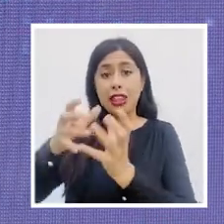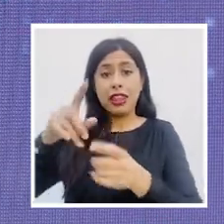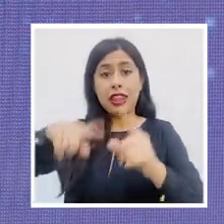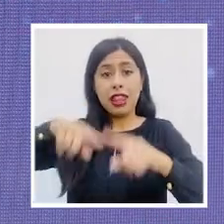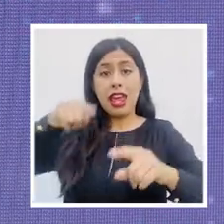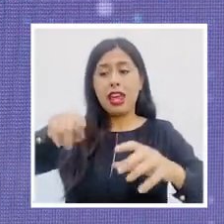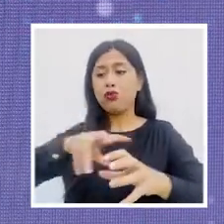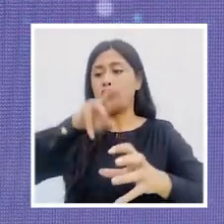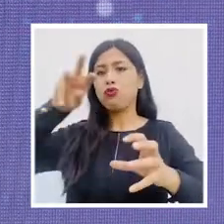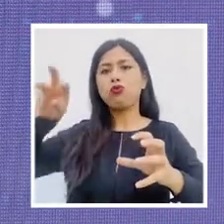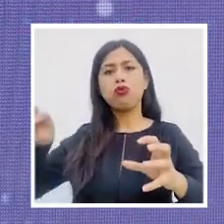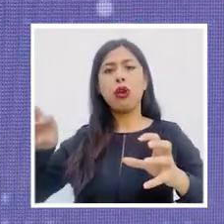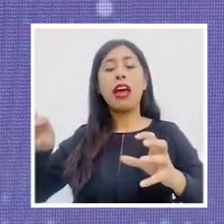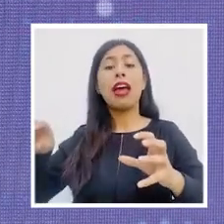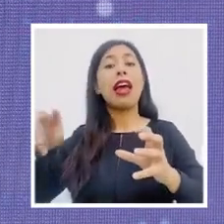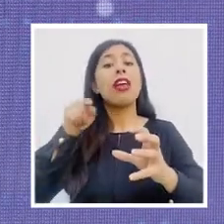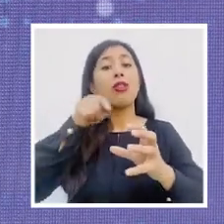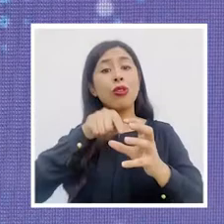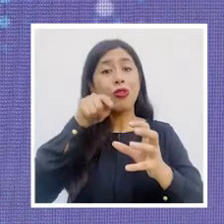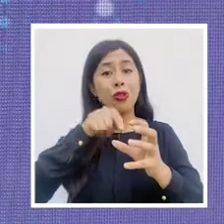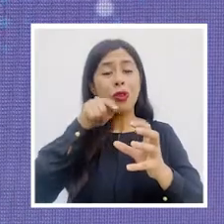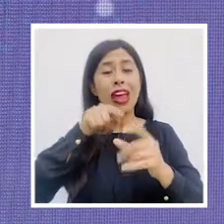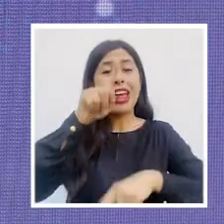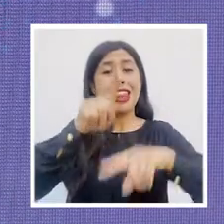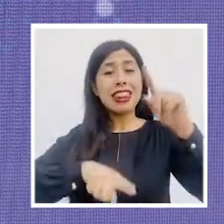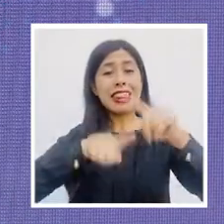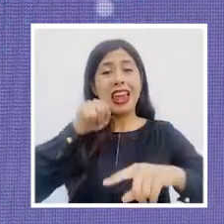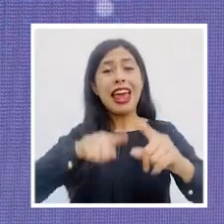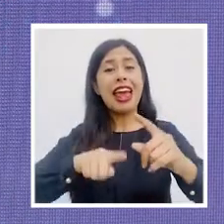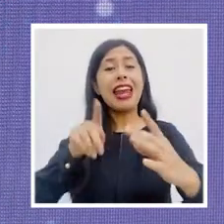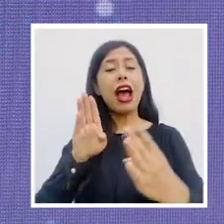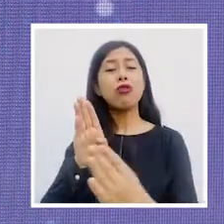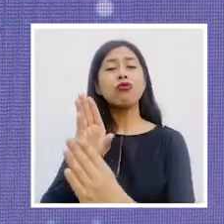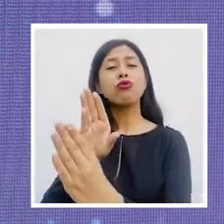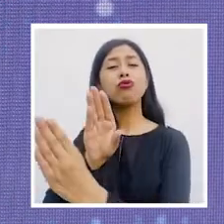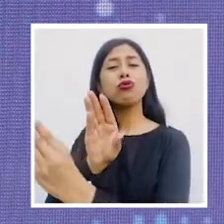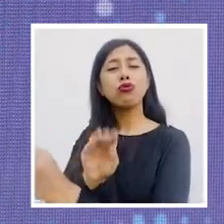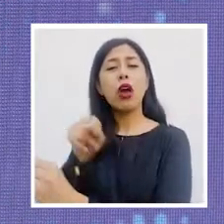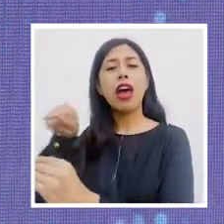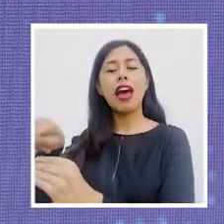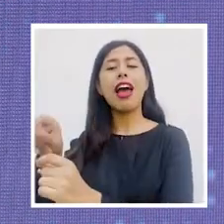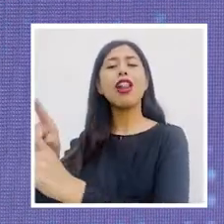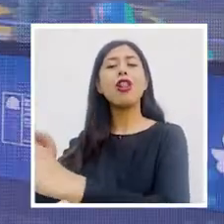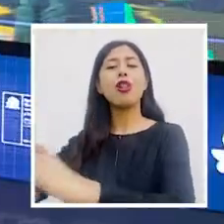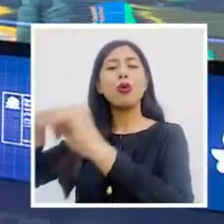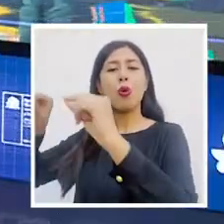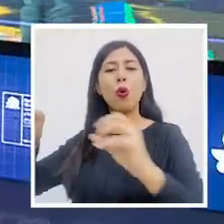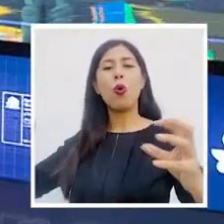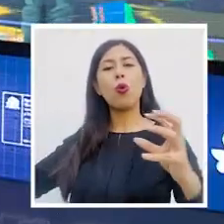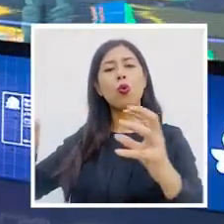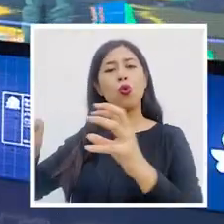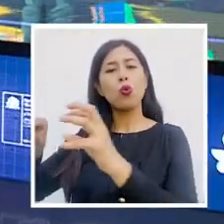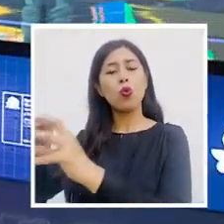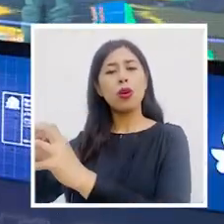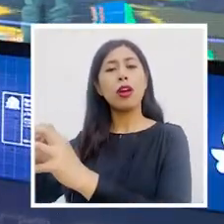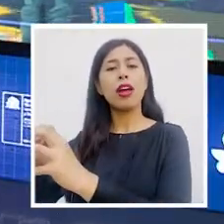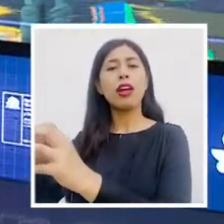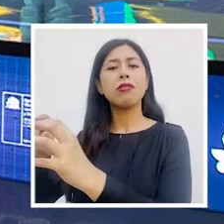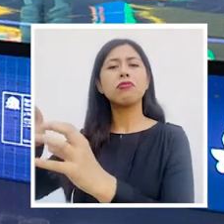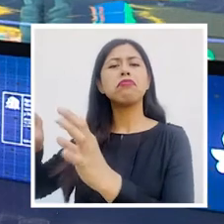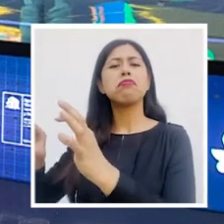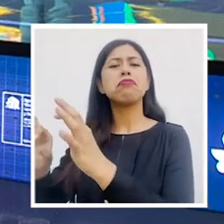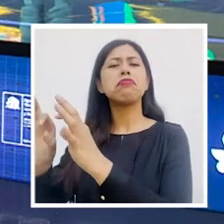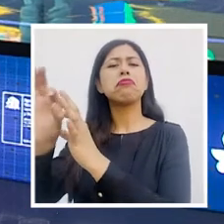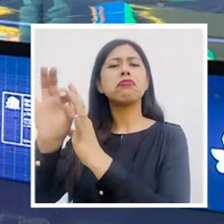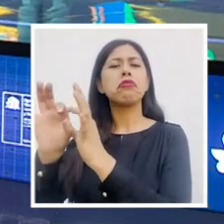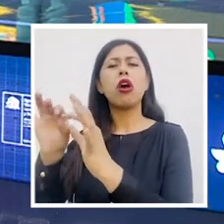Tierra. Y en ese momento es la sombra de la Tierra que se proyecta sobre la Luna. Perfecto. Y en ese momento la Luna se tiñe,